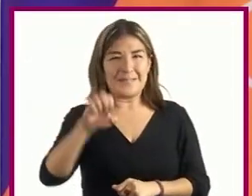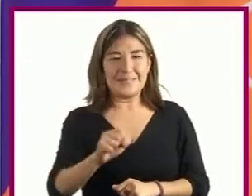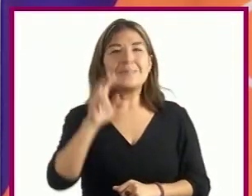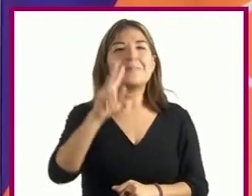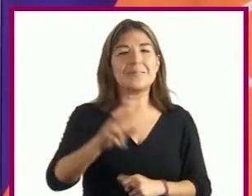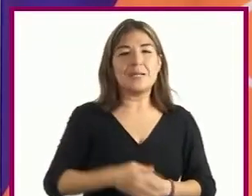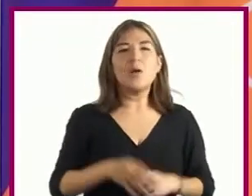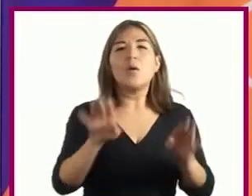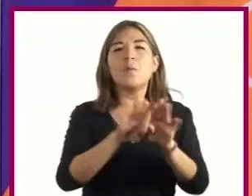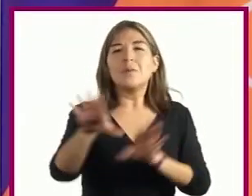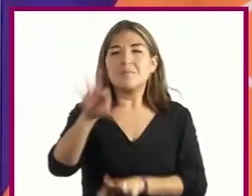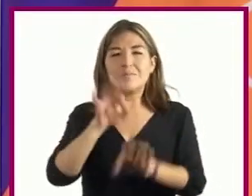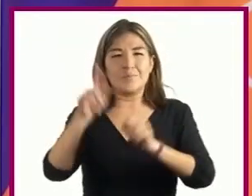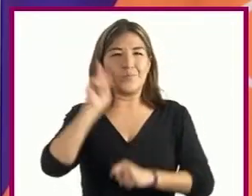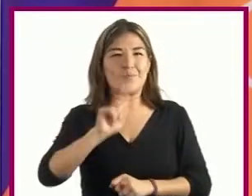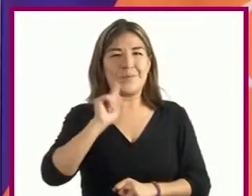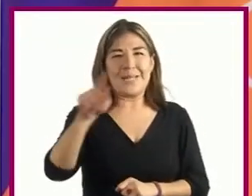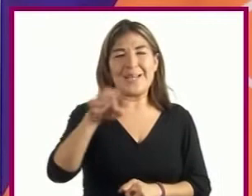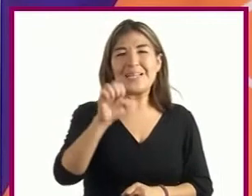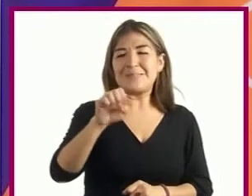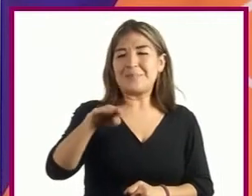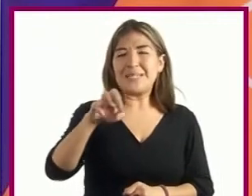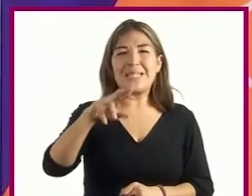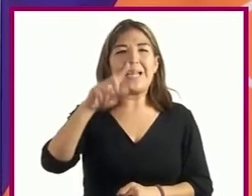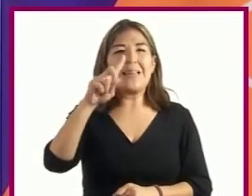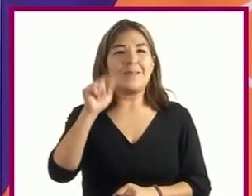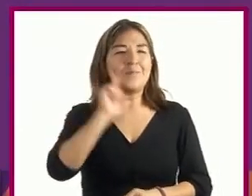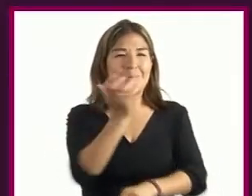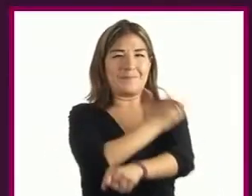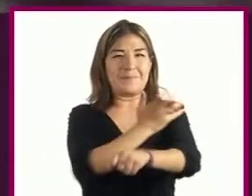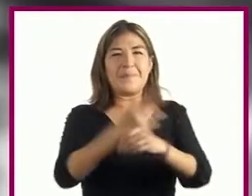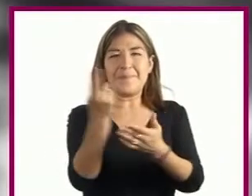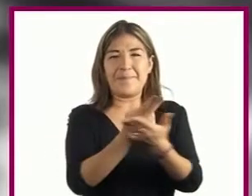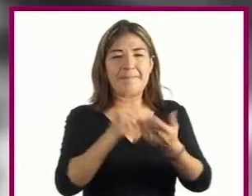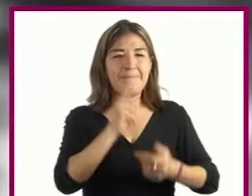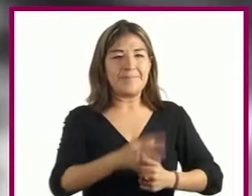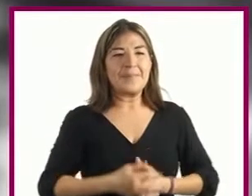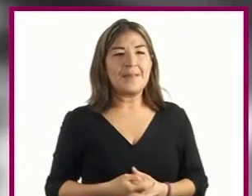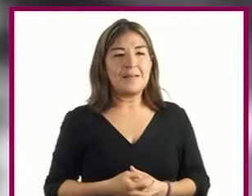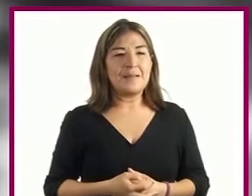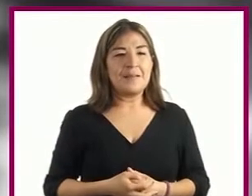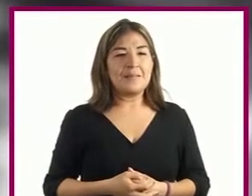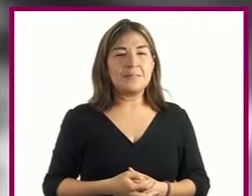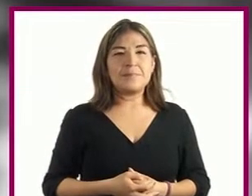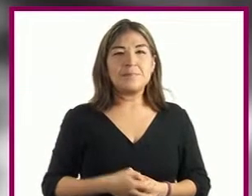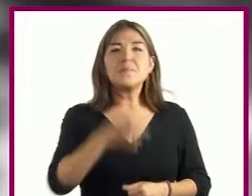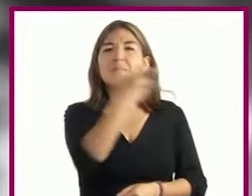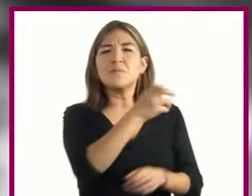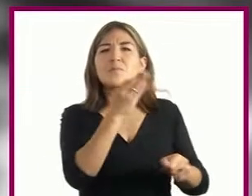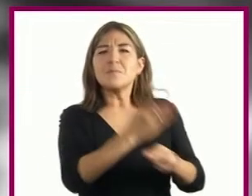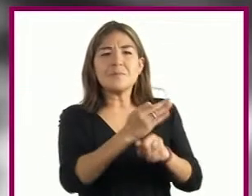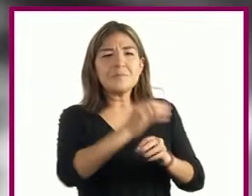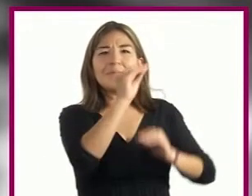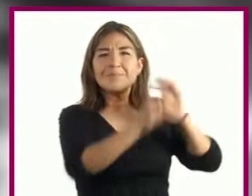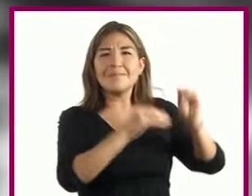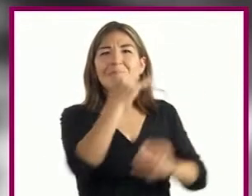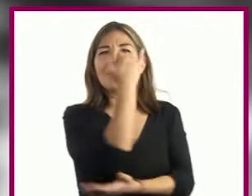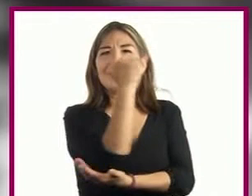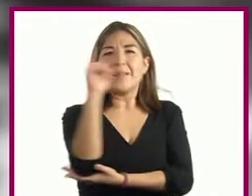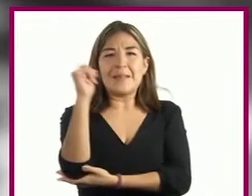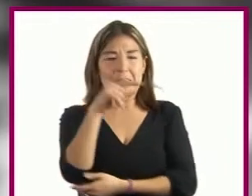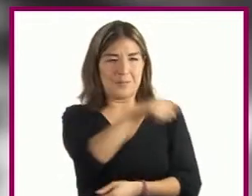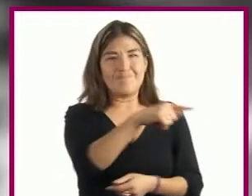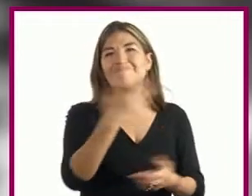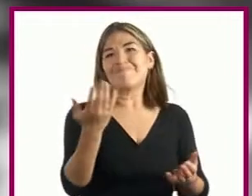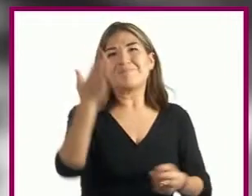espacios seleccionados por su compañera Esmeralda para realizar las viñetas. Como observamos, El bosque en esta historieta es capital para